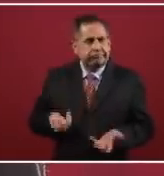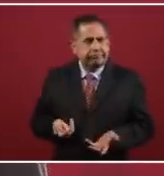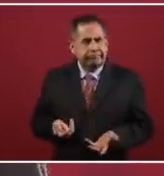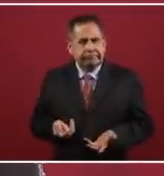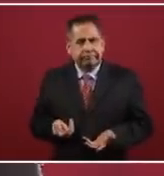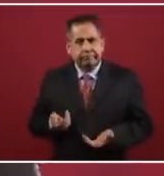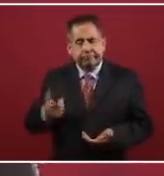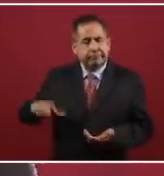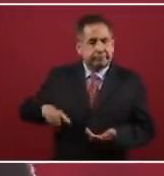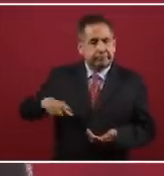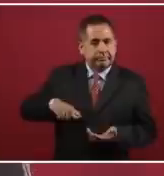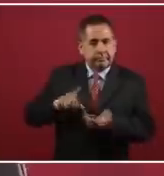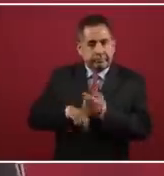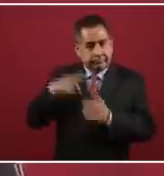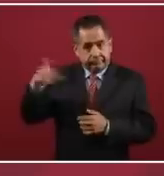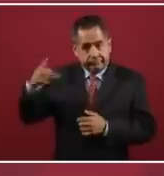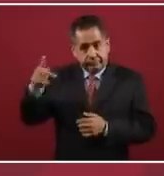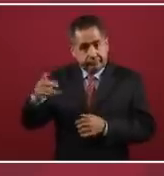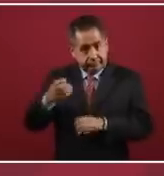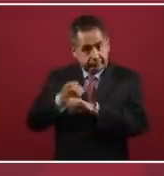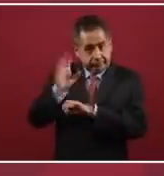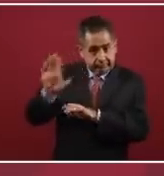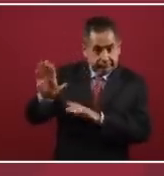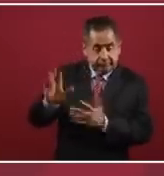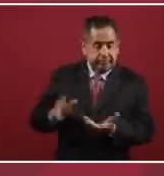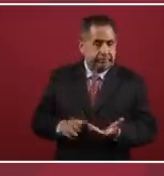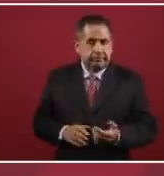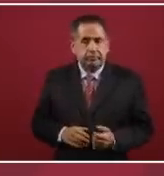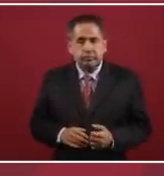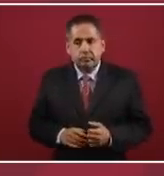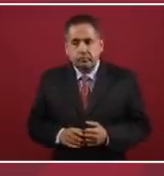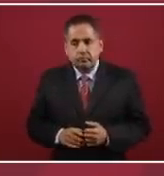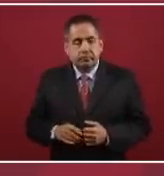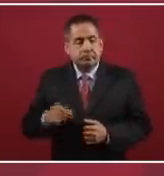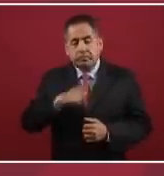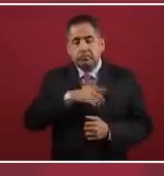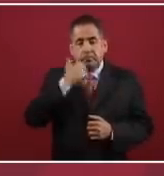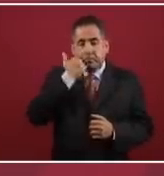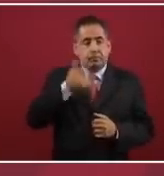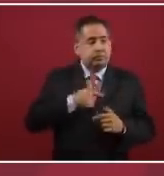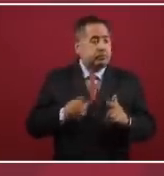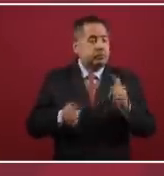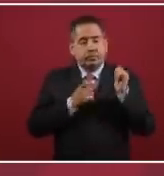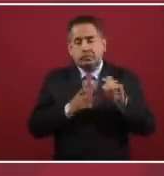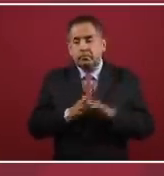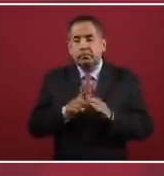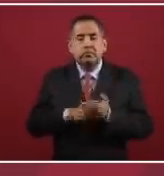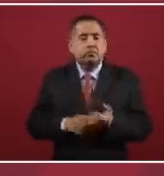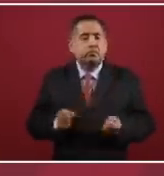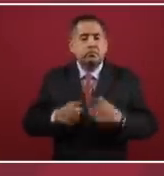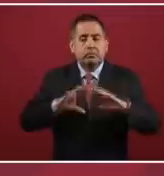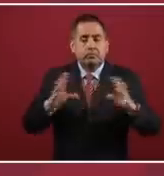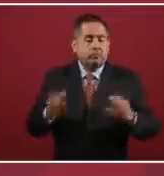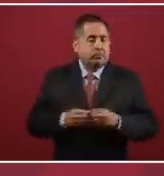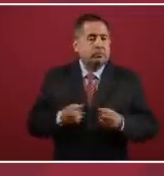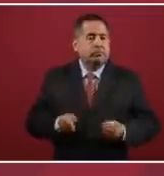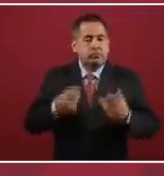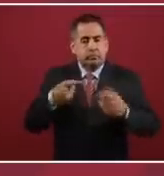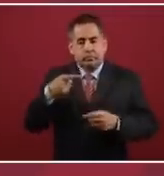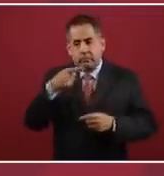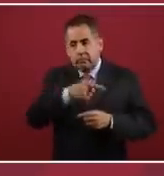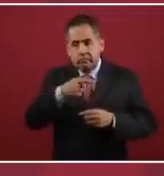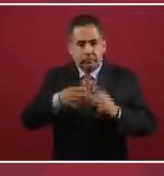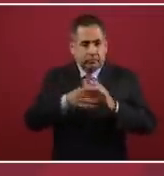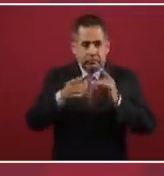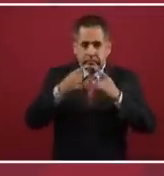al gobierno del estado y están queriendo cobrar solo por